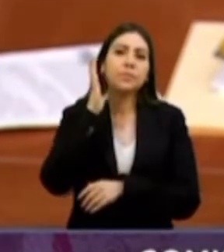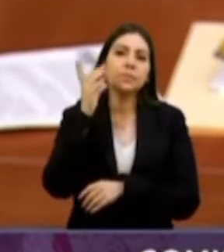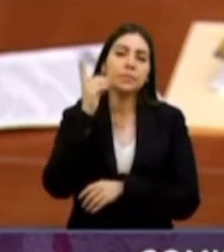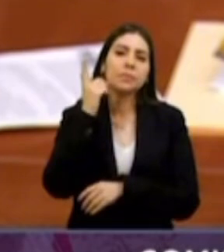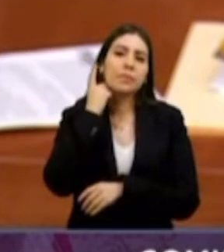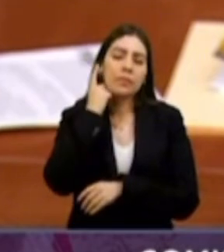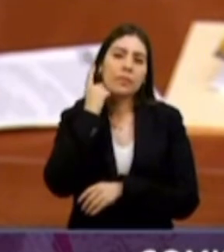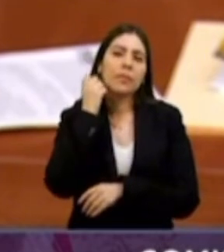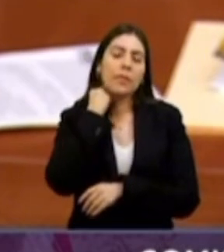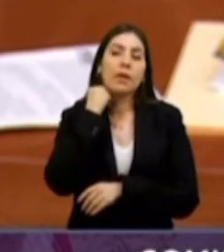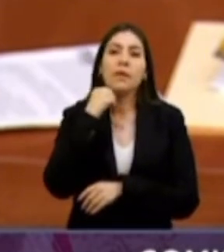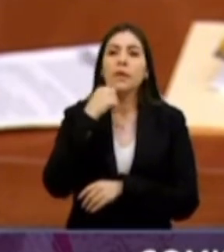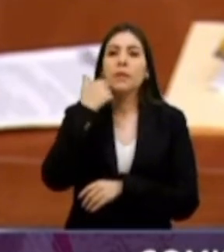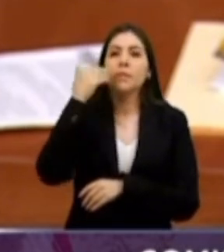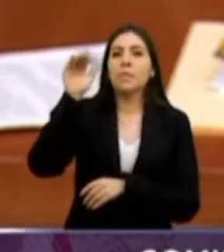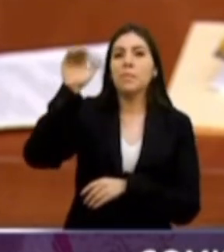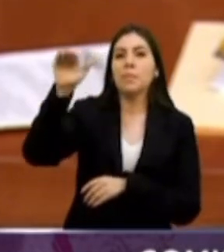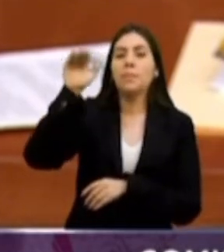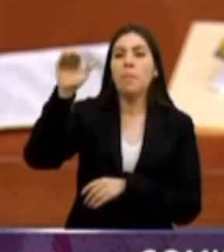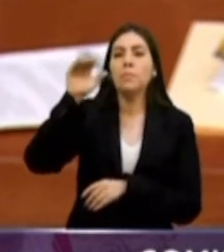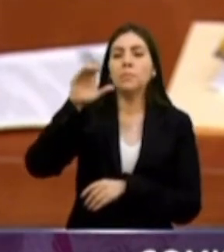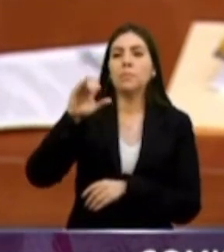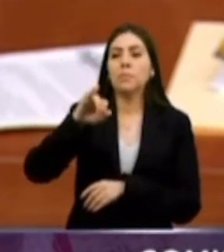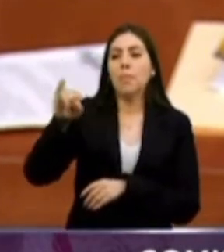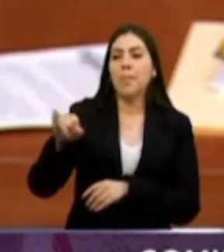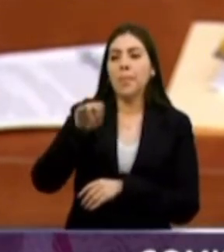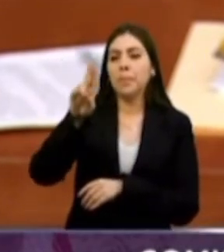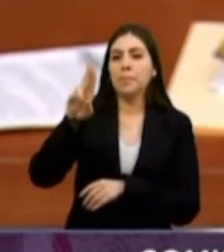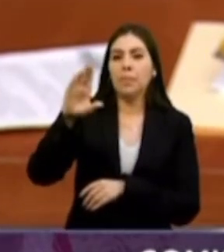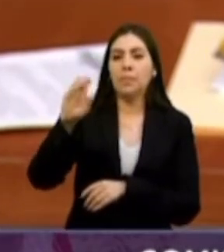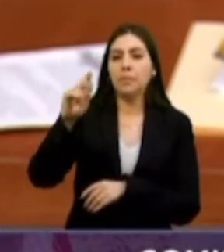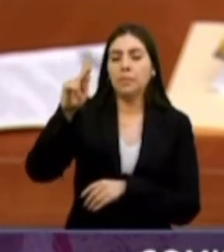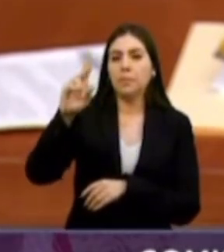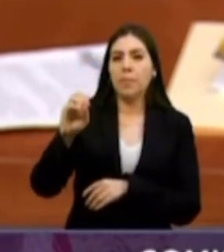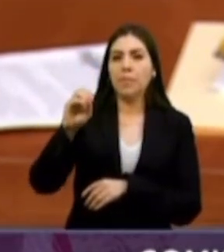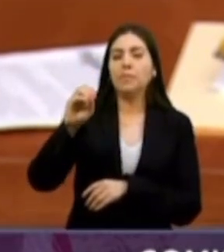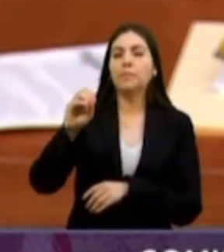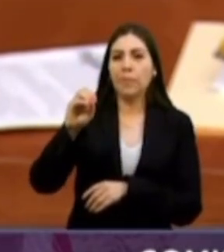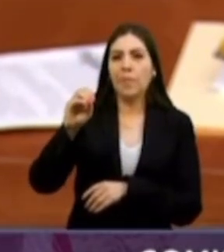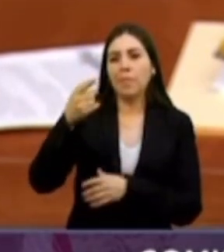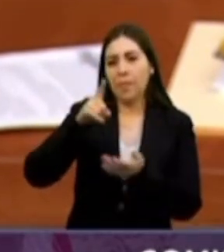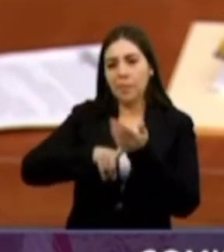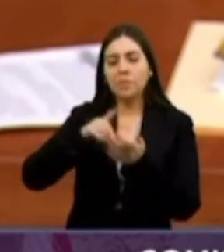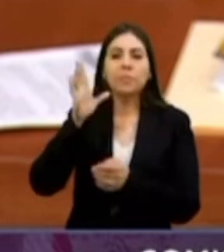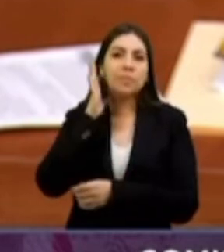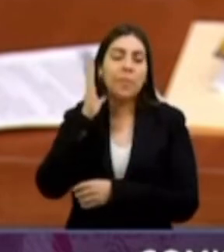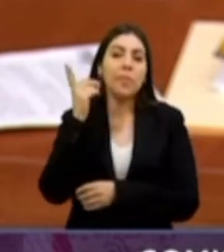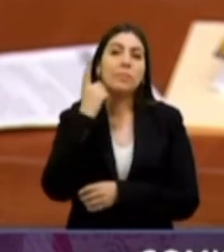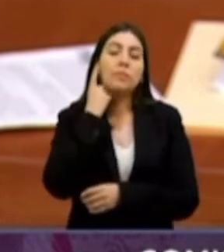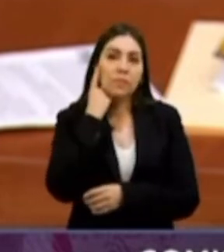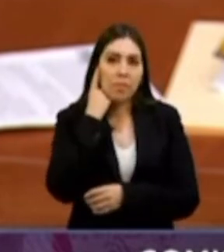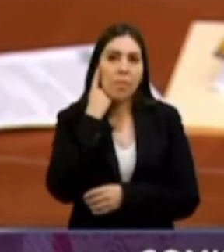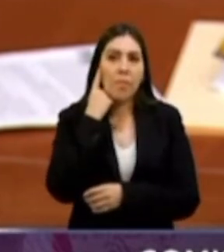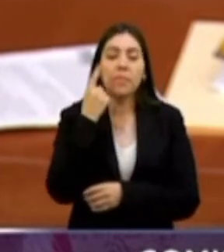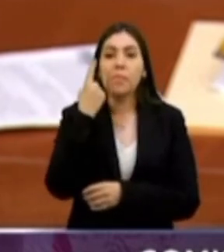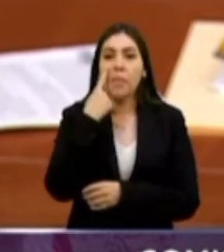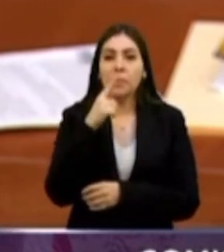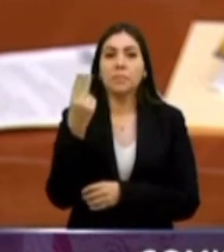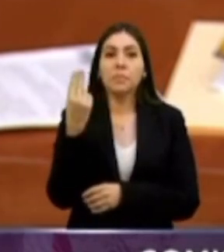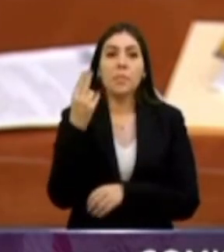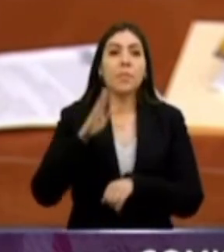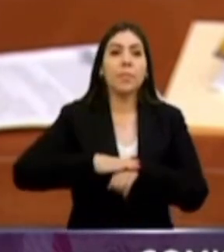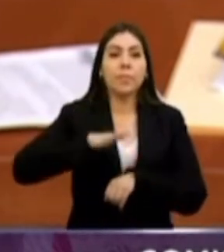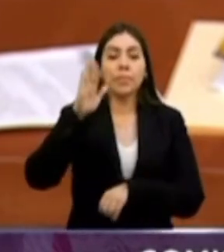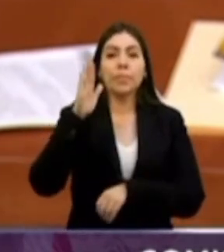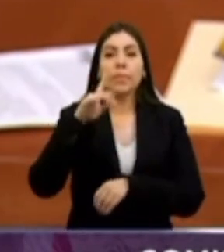Junta de Coordinación Política de la Cámara de Diputados a que, con el propósito de ampliar el diálogo,